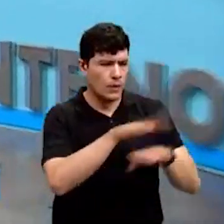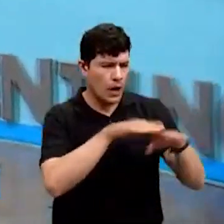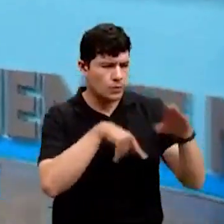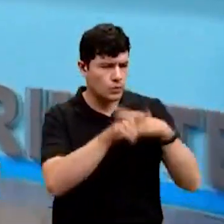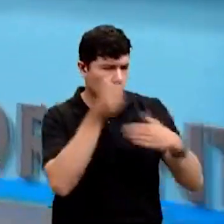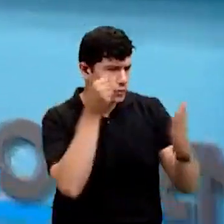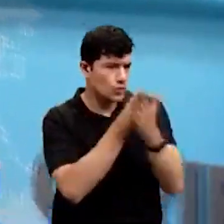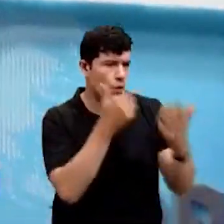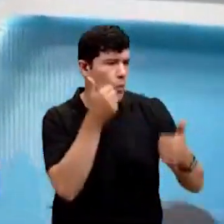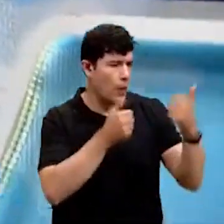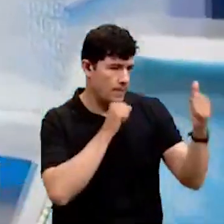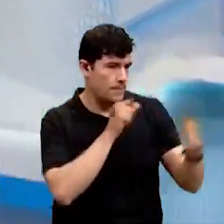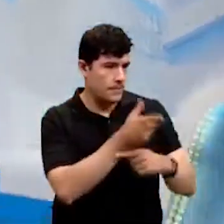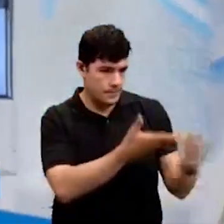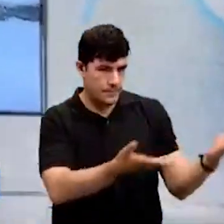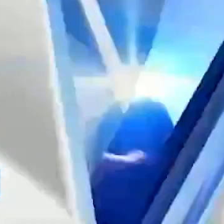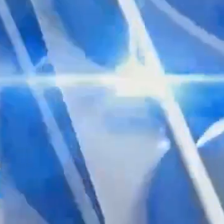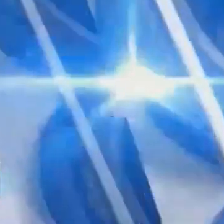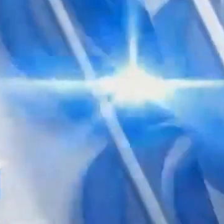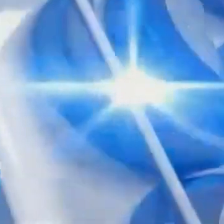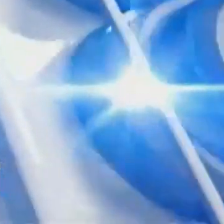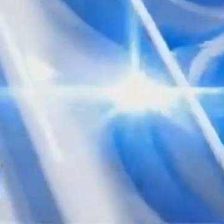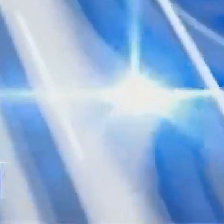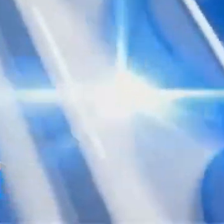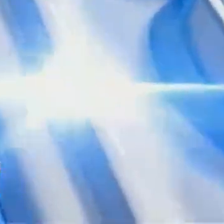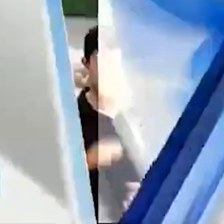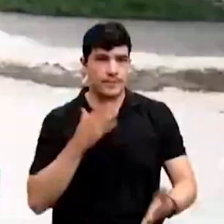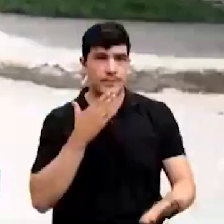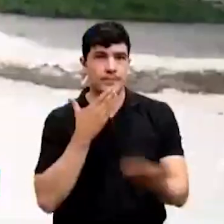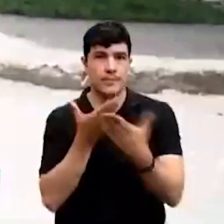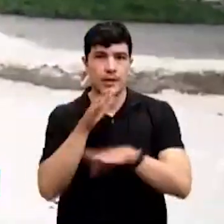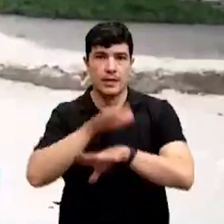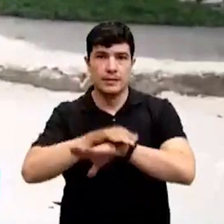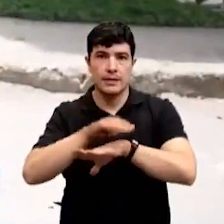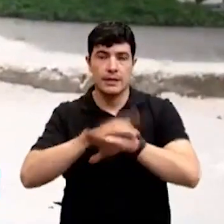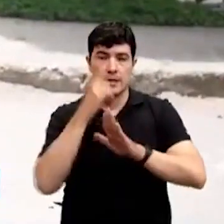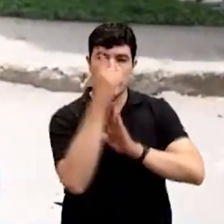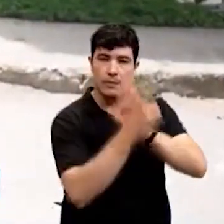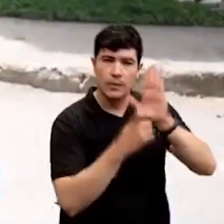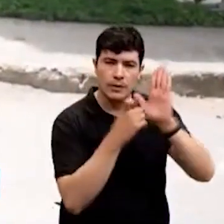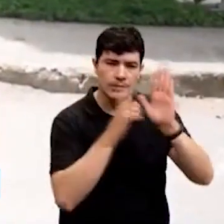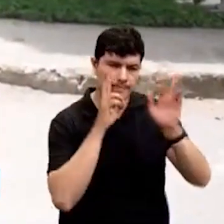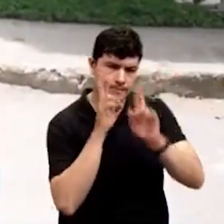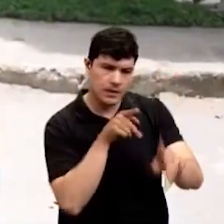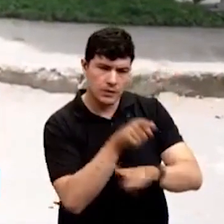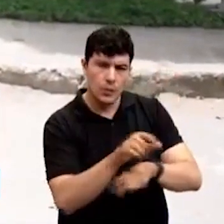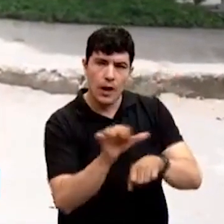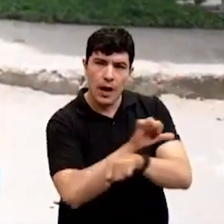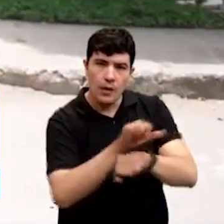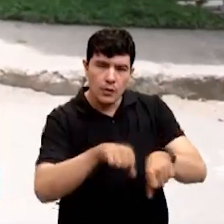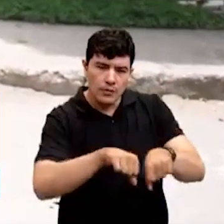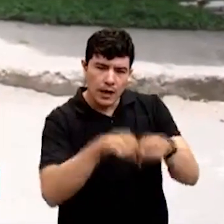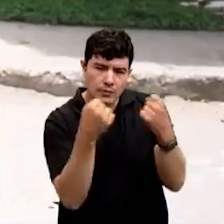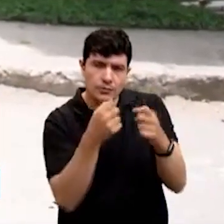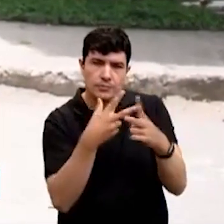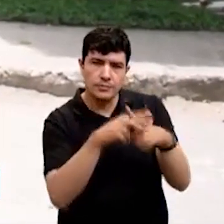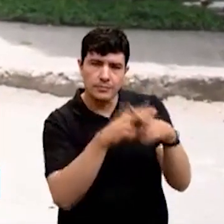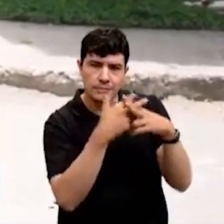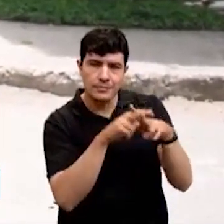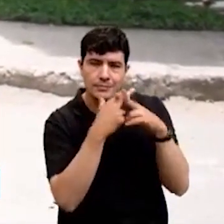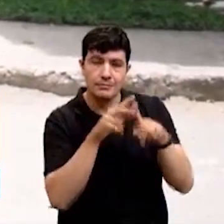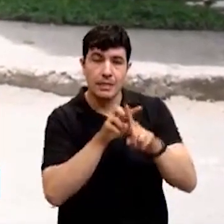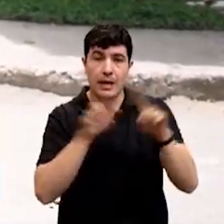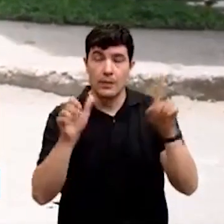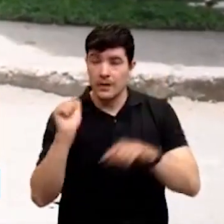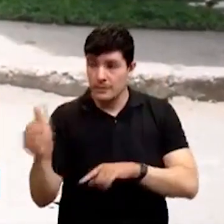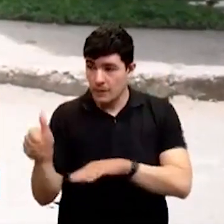Hola, buenas tardes. Pues las primeras hipótesis indican de que se trataría de fallas mecánicas del vehículo. Sin embargo, serán